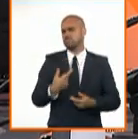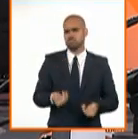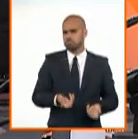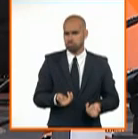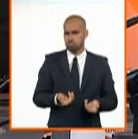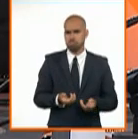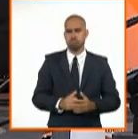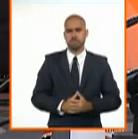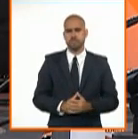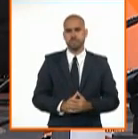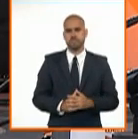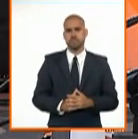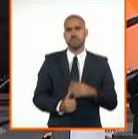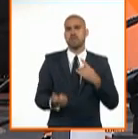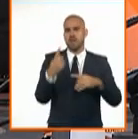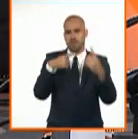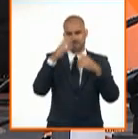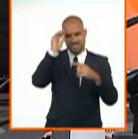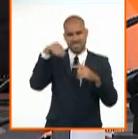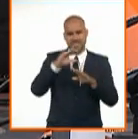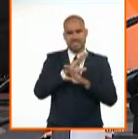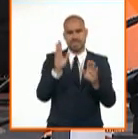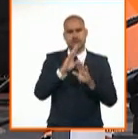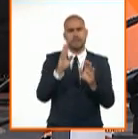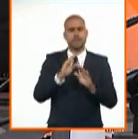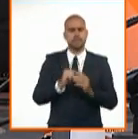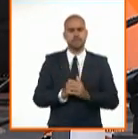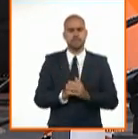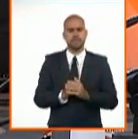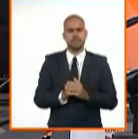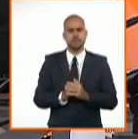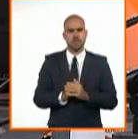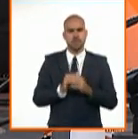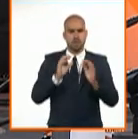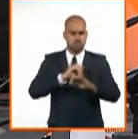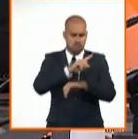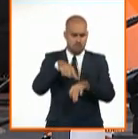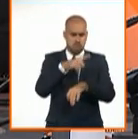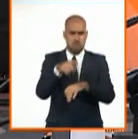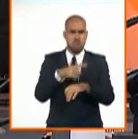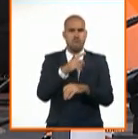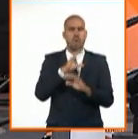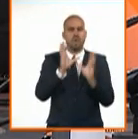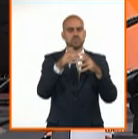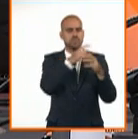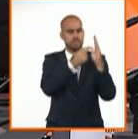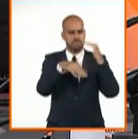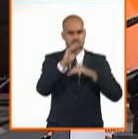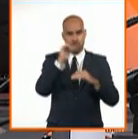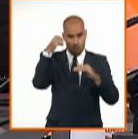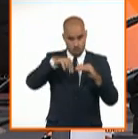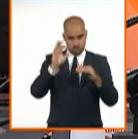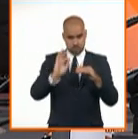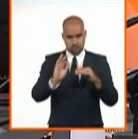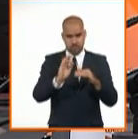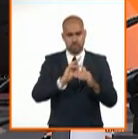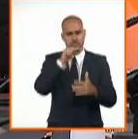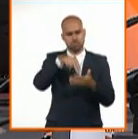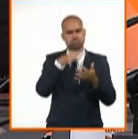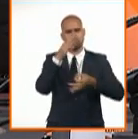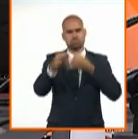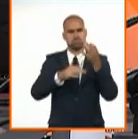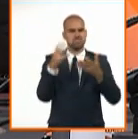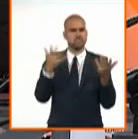fragmentos de la intervención que hiciera hace pocas horas en el consejo de ministros del día el presidente de la